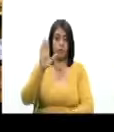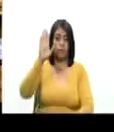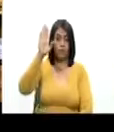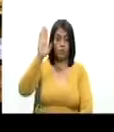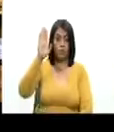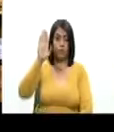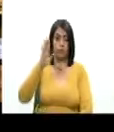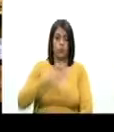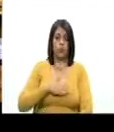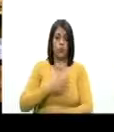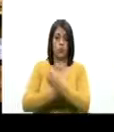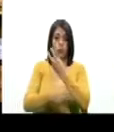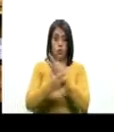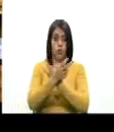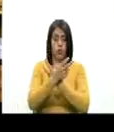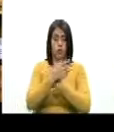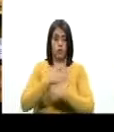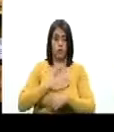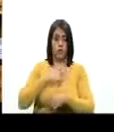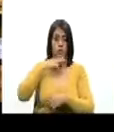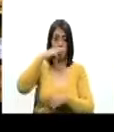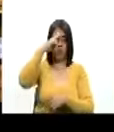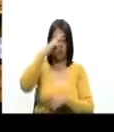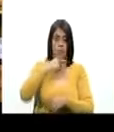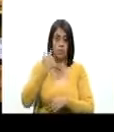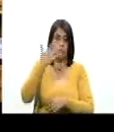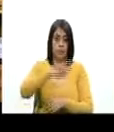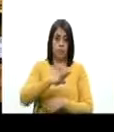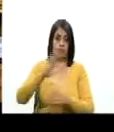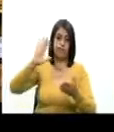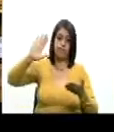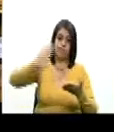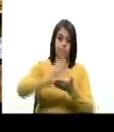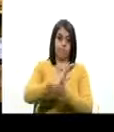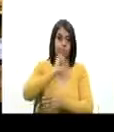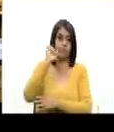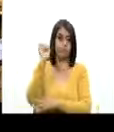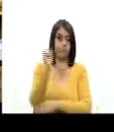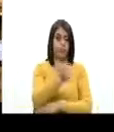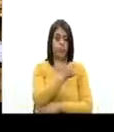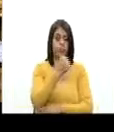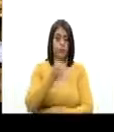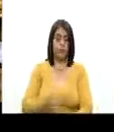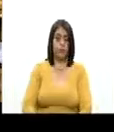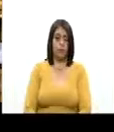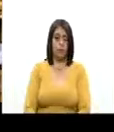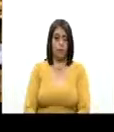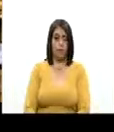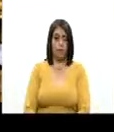juro por los huesos de mi padre muerto, los vamos a derrotar.